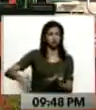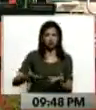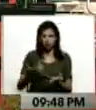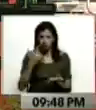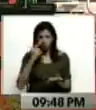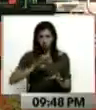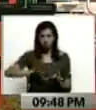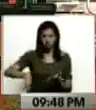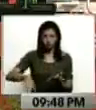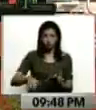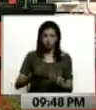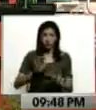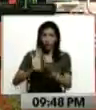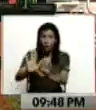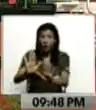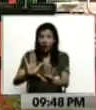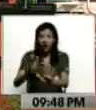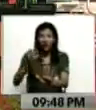cosas